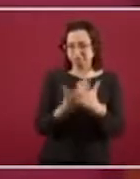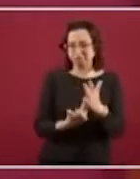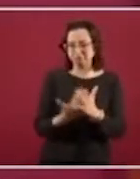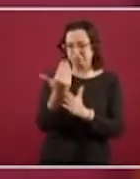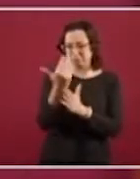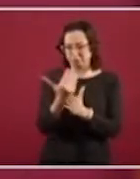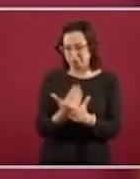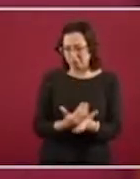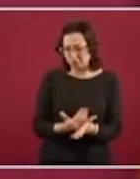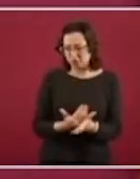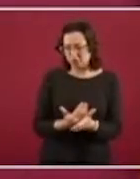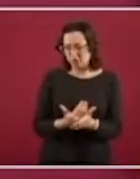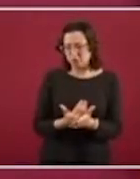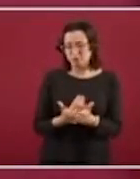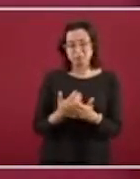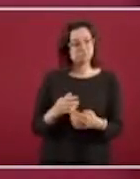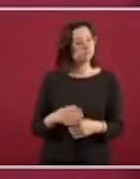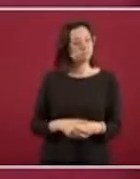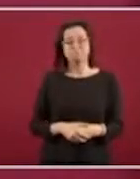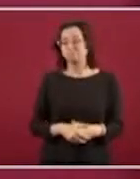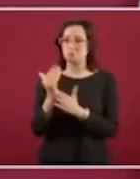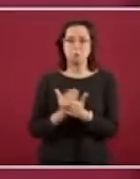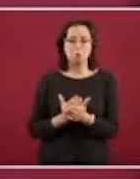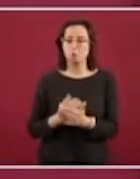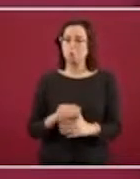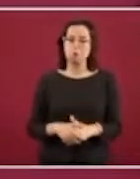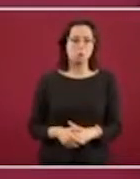disminución considerable. Desgraciadamente no sucedió así.